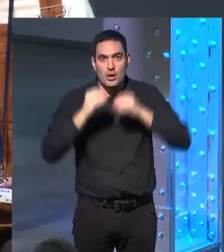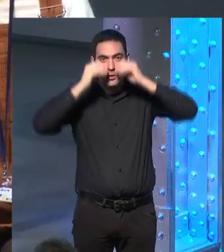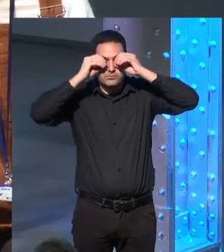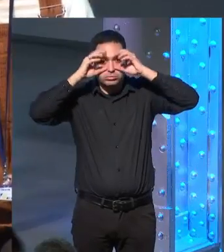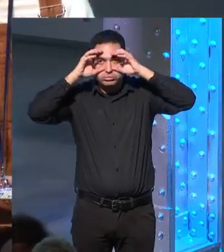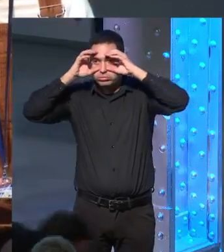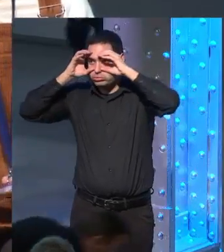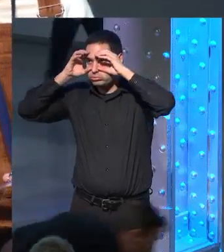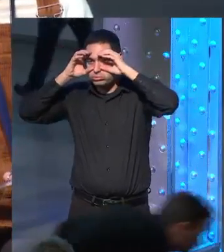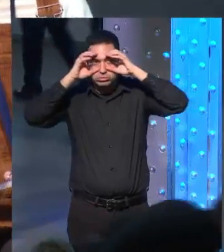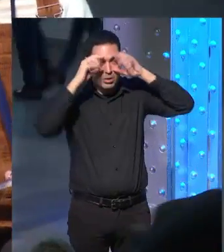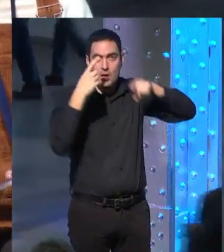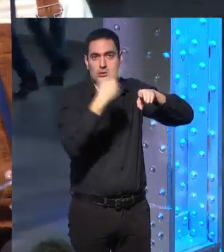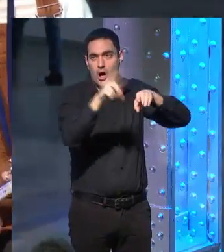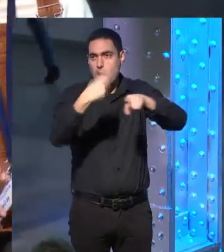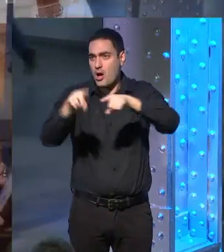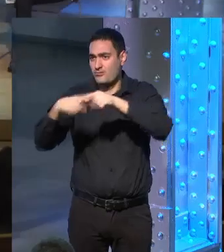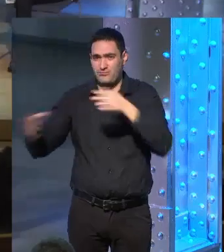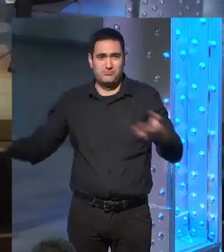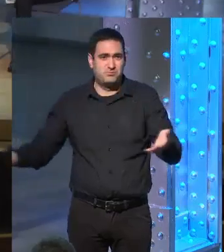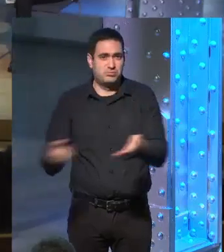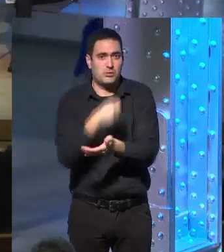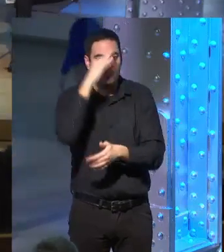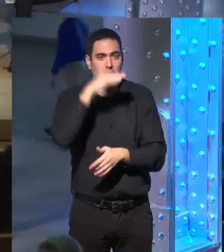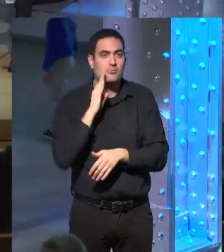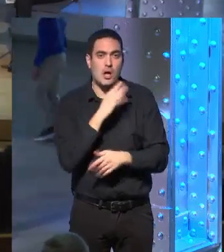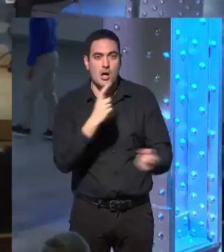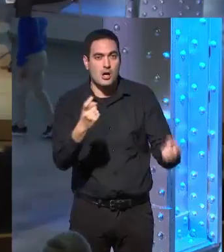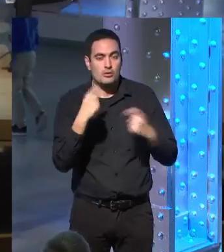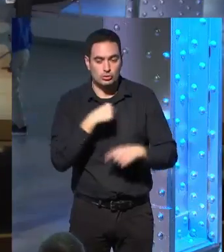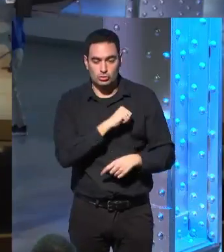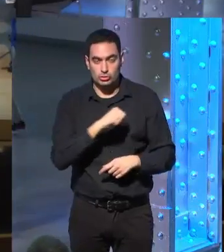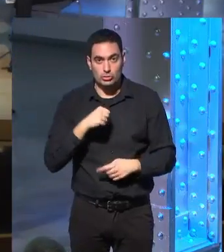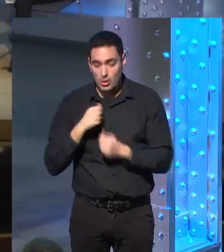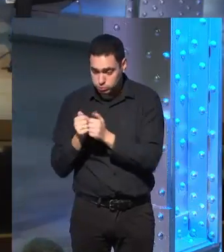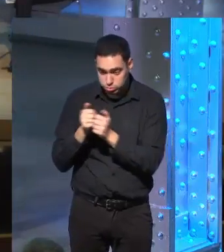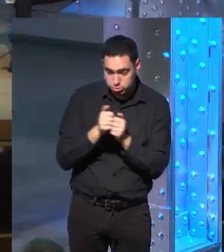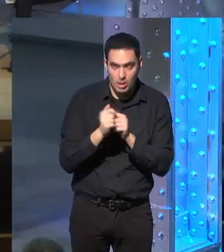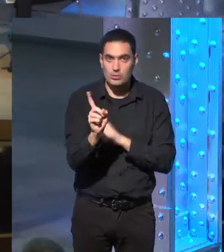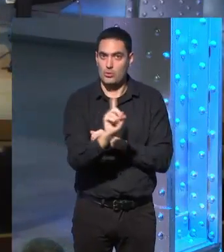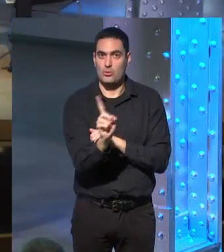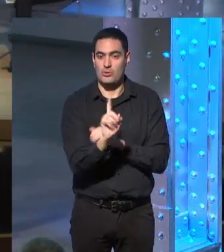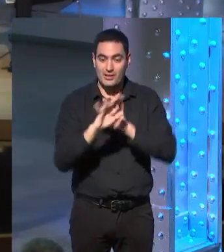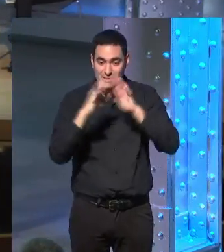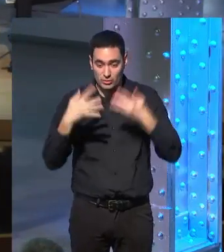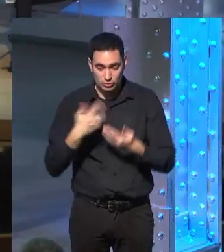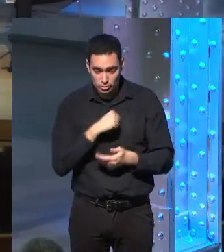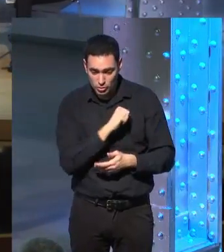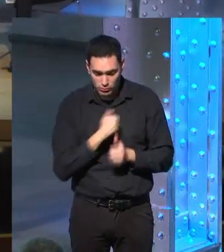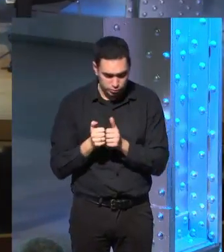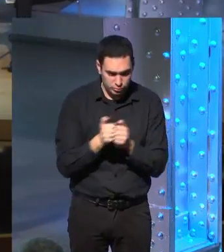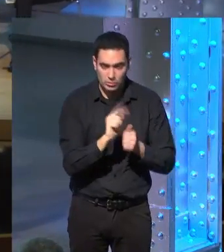realidad virtual o todas esas cosas me las enseñan mis padres, no las veo yo ni nada, o sea, no las veo en internet ni nada de